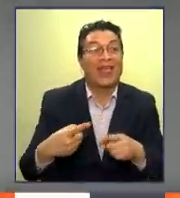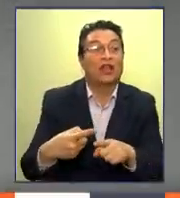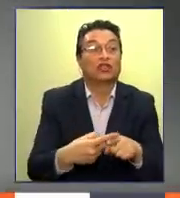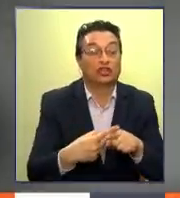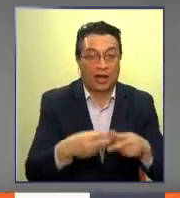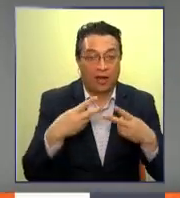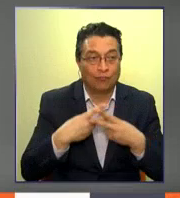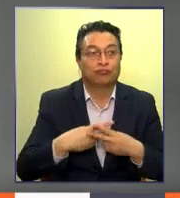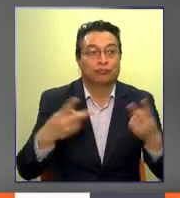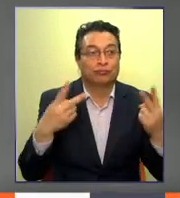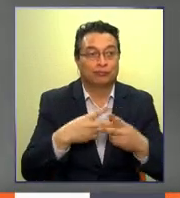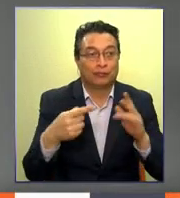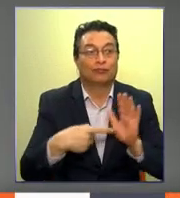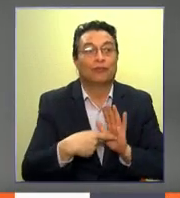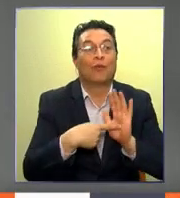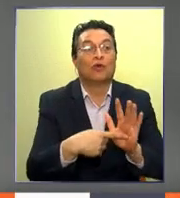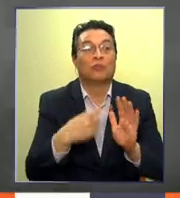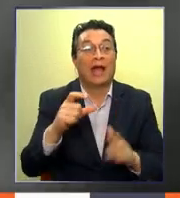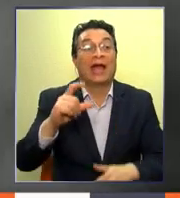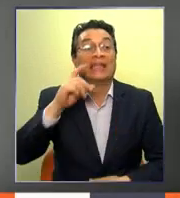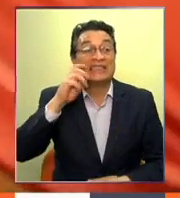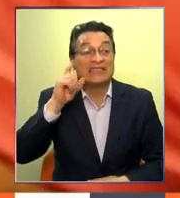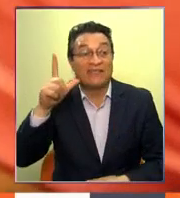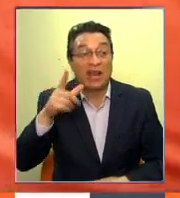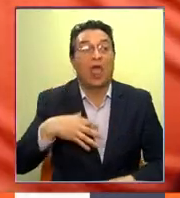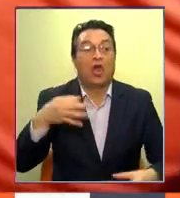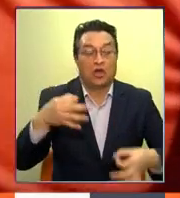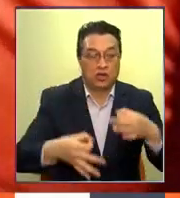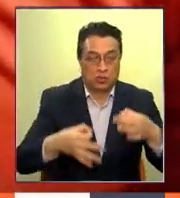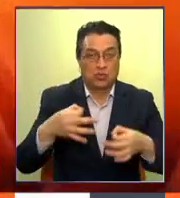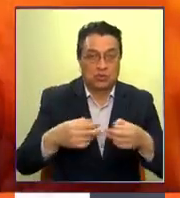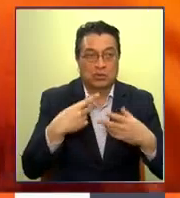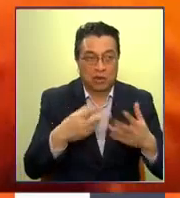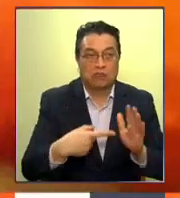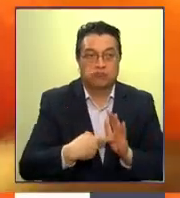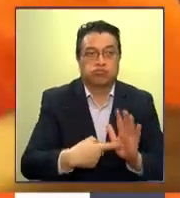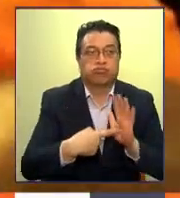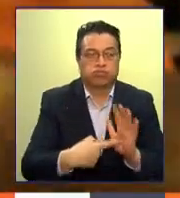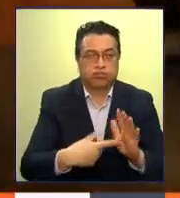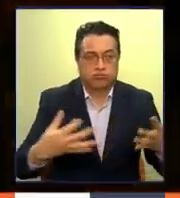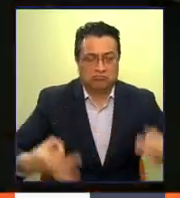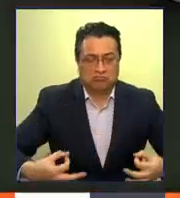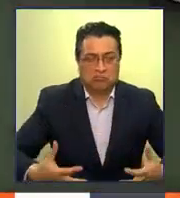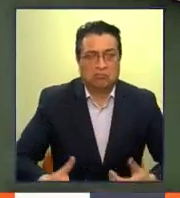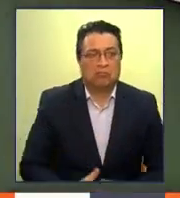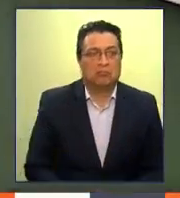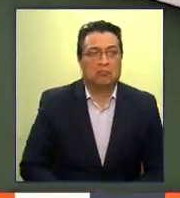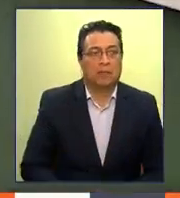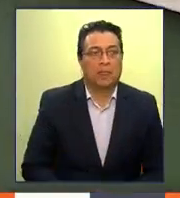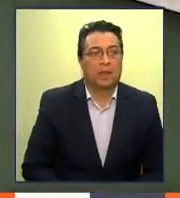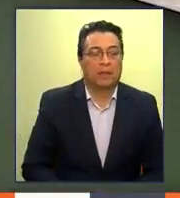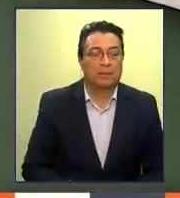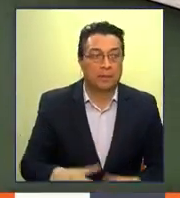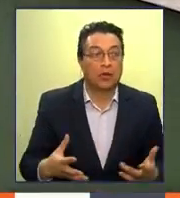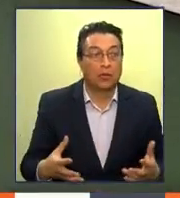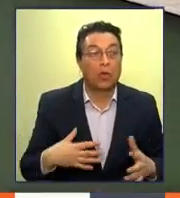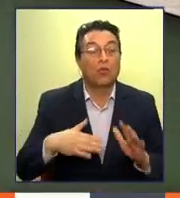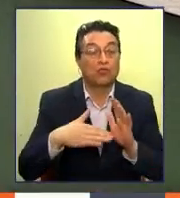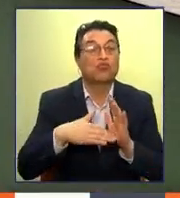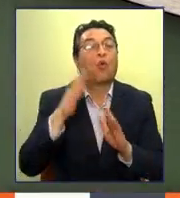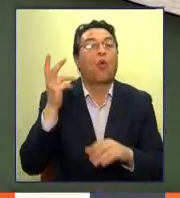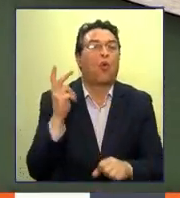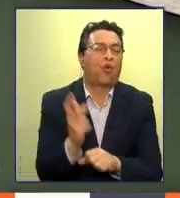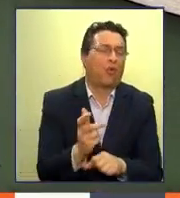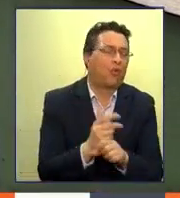más usada para mostrar cómo civiles hacen justicia por sus propios medios. Es mucho, digamos, la delincuencia,